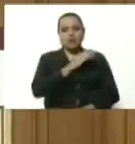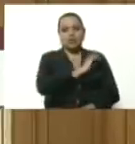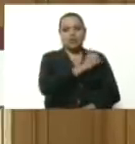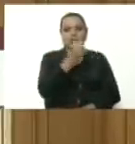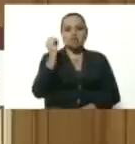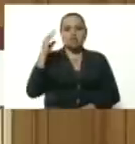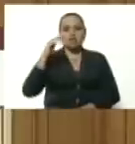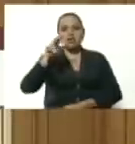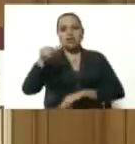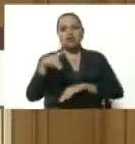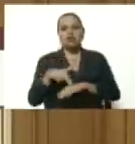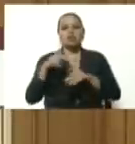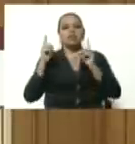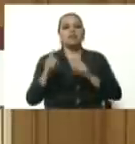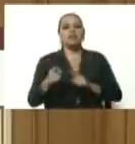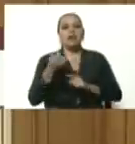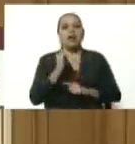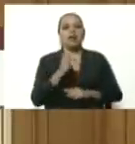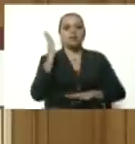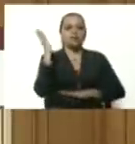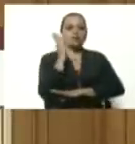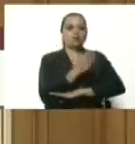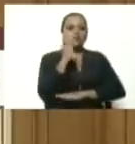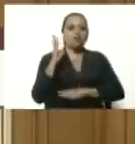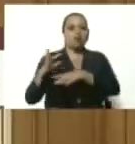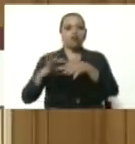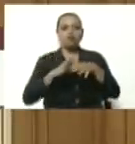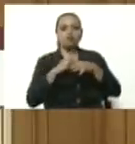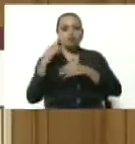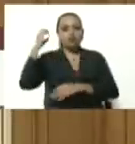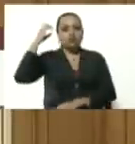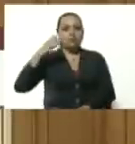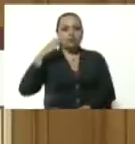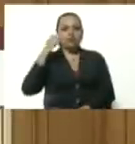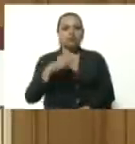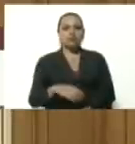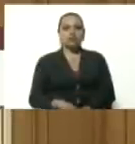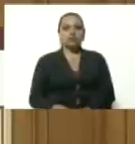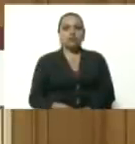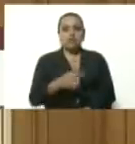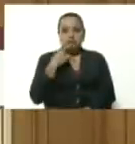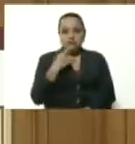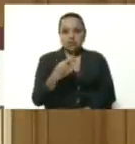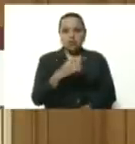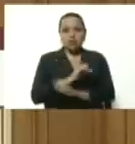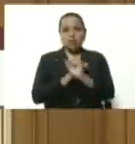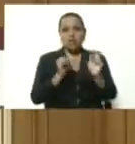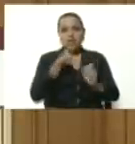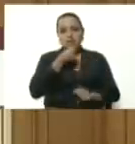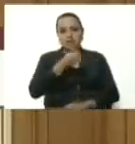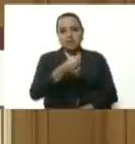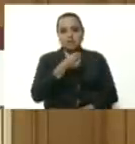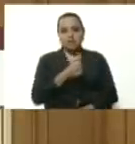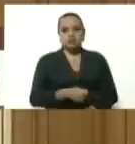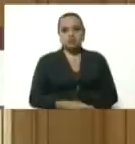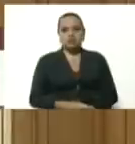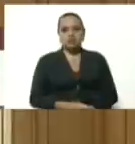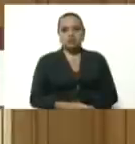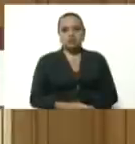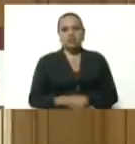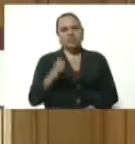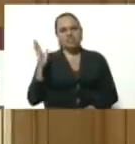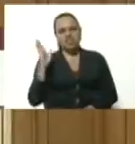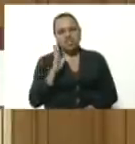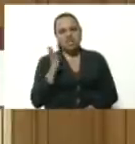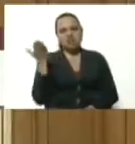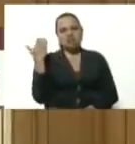Nacional en Desacato, también fue sancionada por la Unión Europea, y él nos confirmó esta mañana en la entrevista que esa amenaza venía desde hace